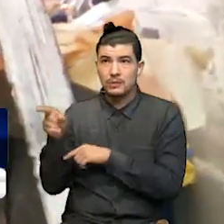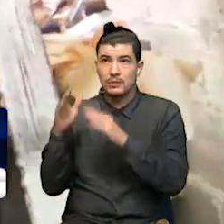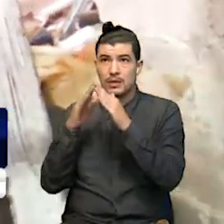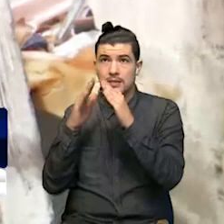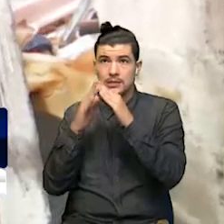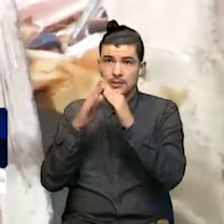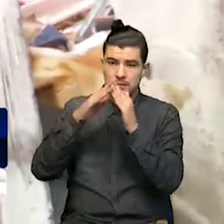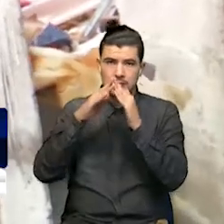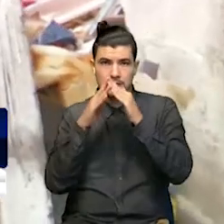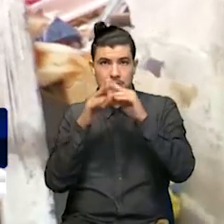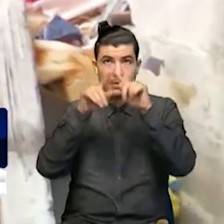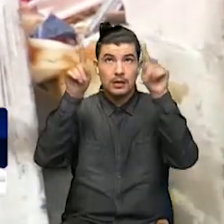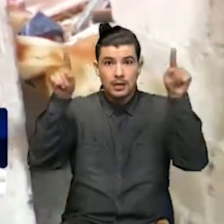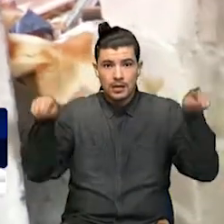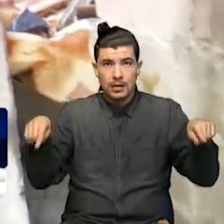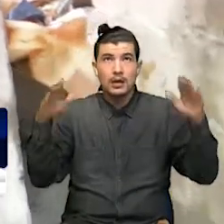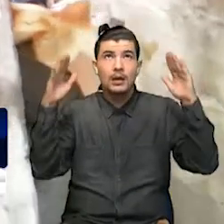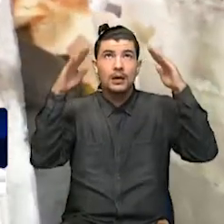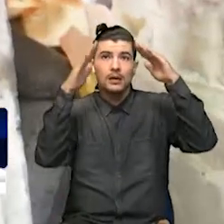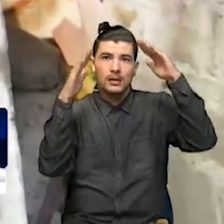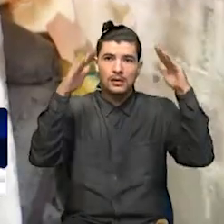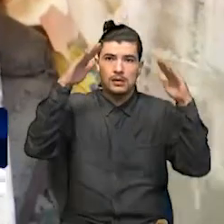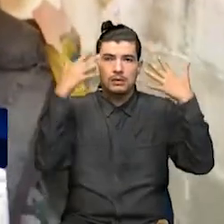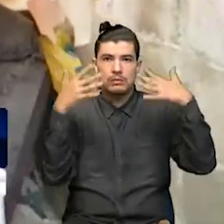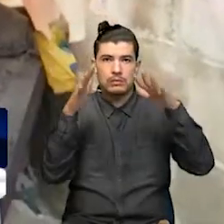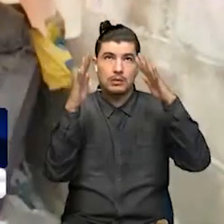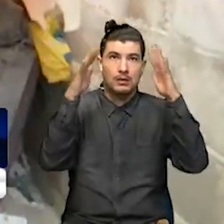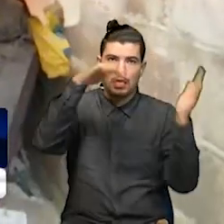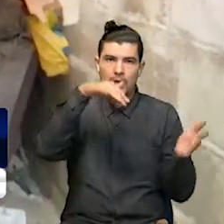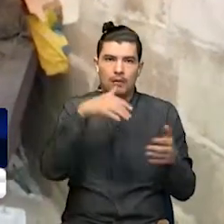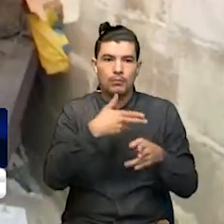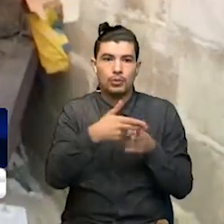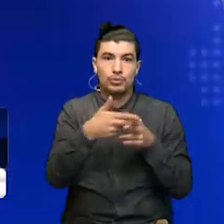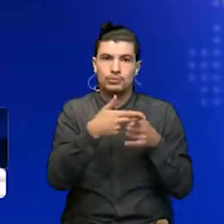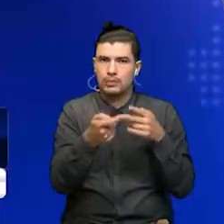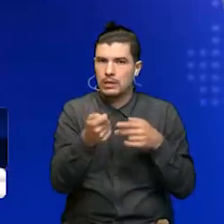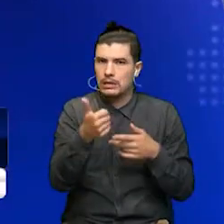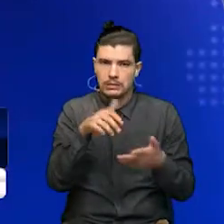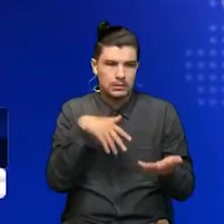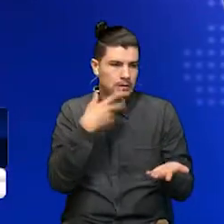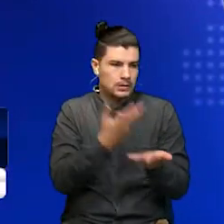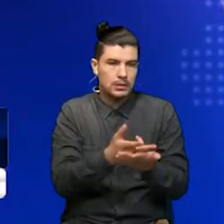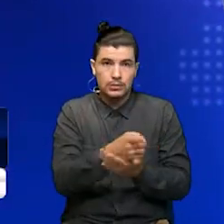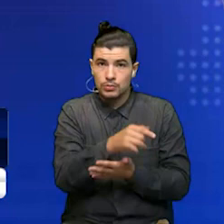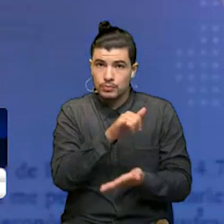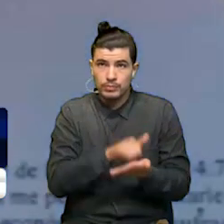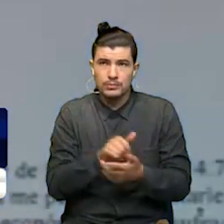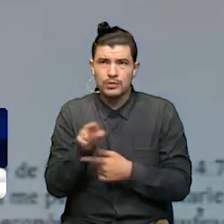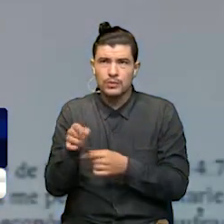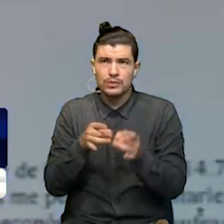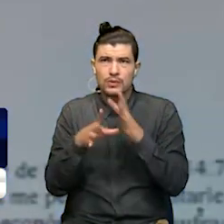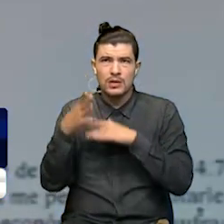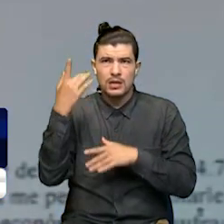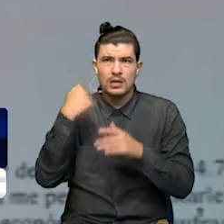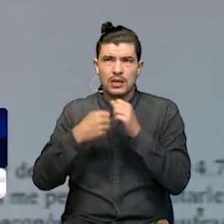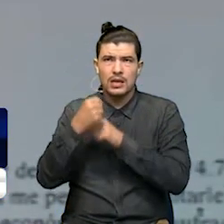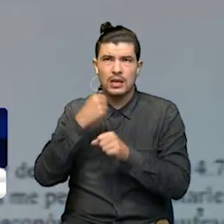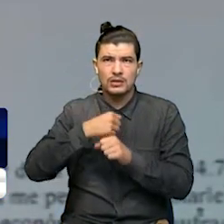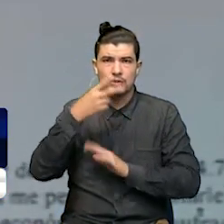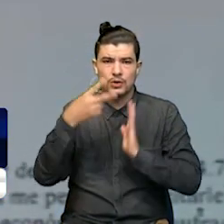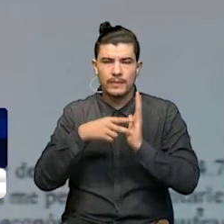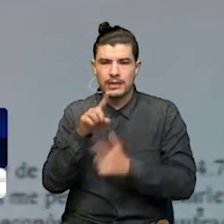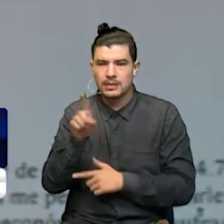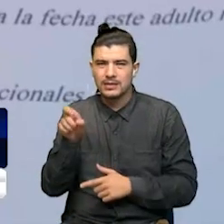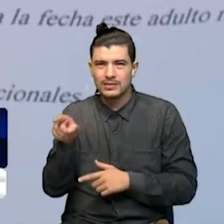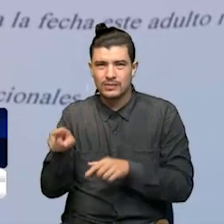que sostiene esta residencia estaría a punto de colapsar. En este documento con fecha de 2016, la